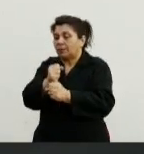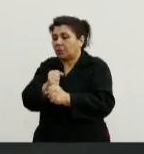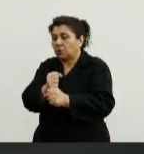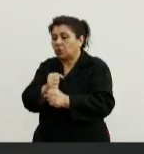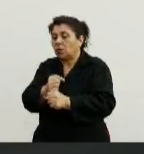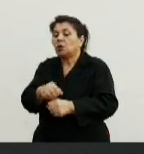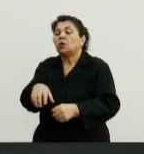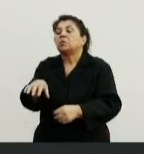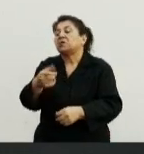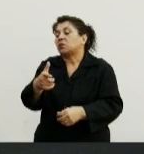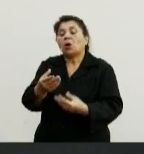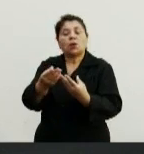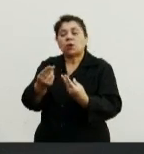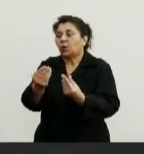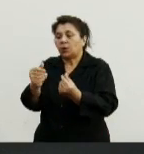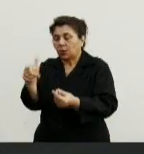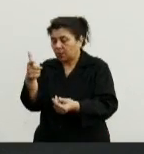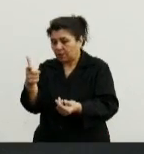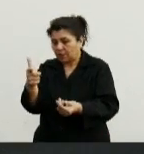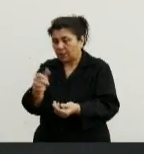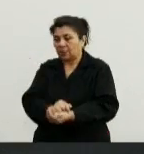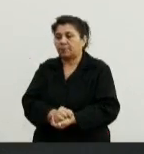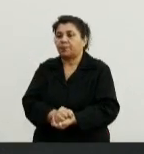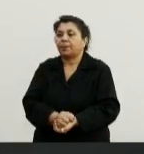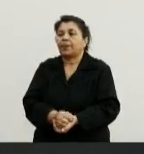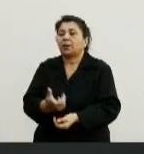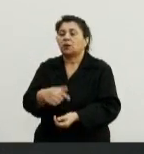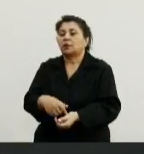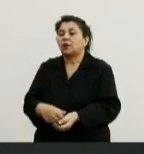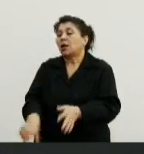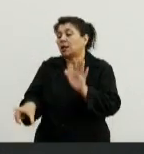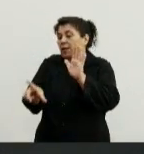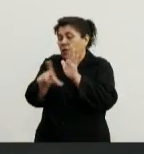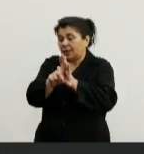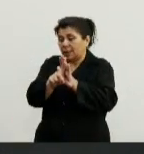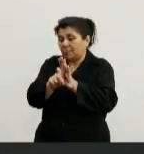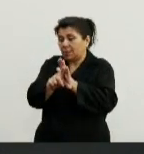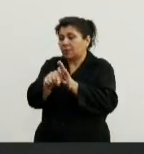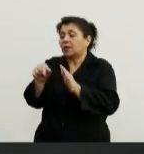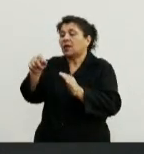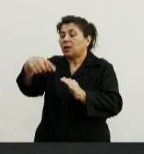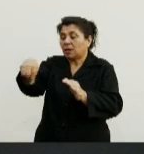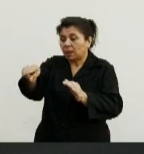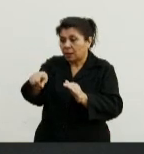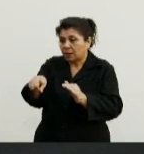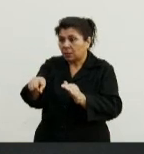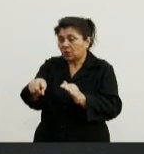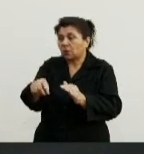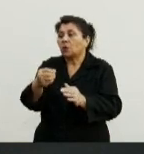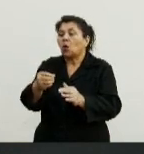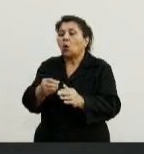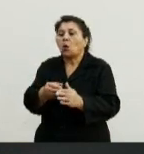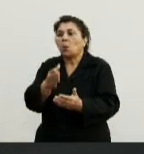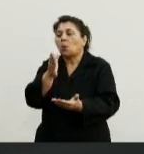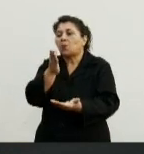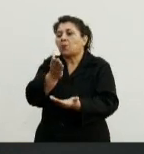tenidos como no válidos es decir ni siquiera serán jurídicamente hablando susceptibles de una petición de nulidad